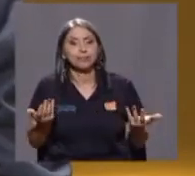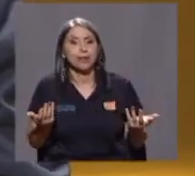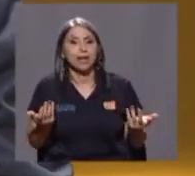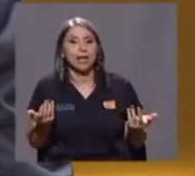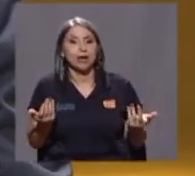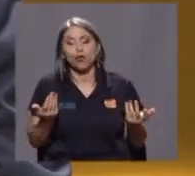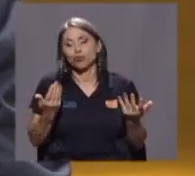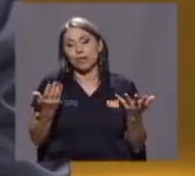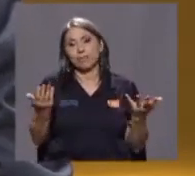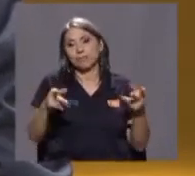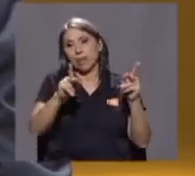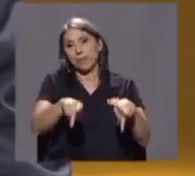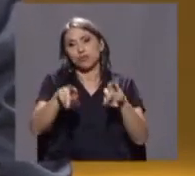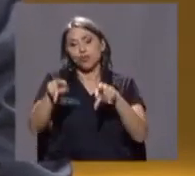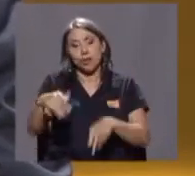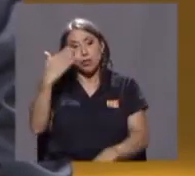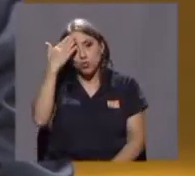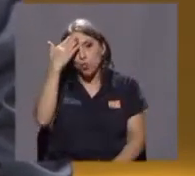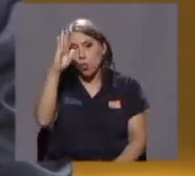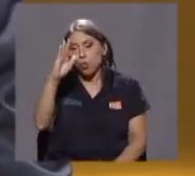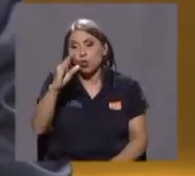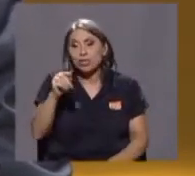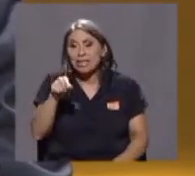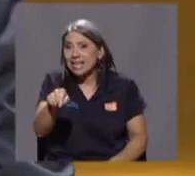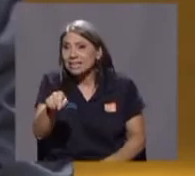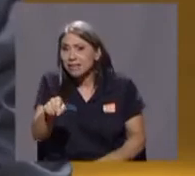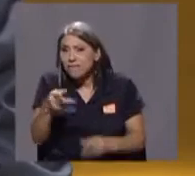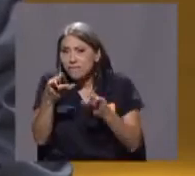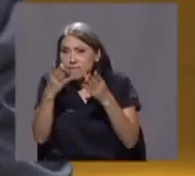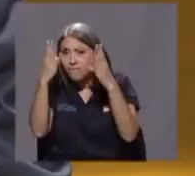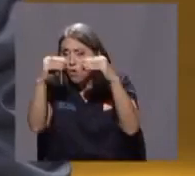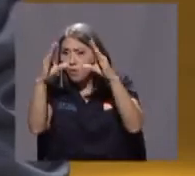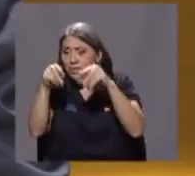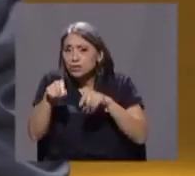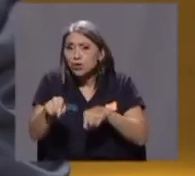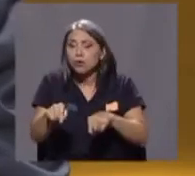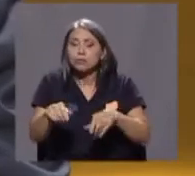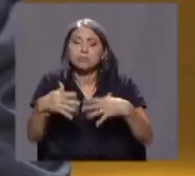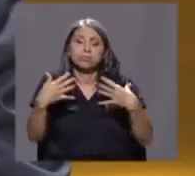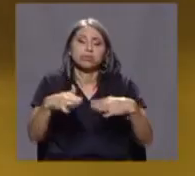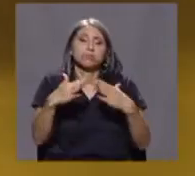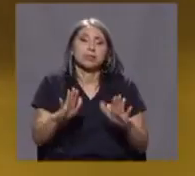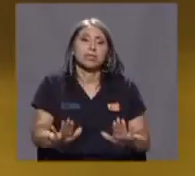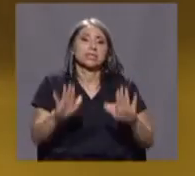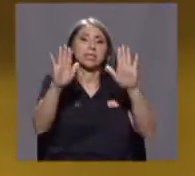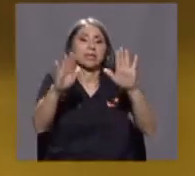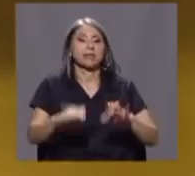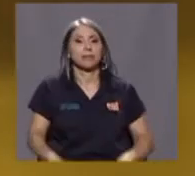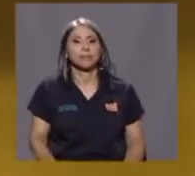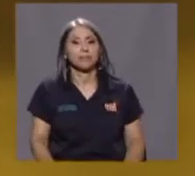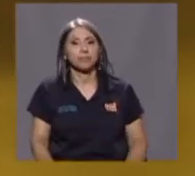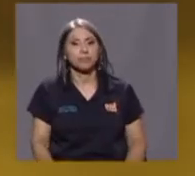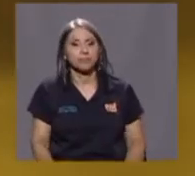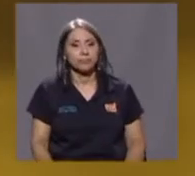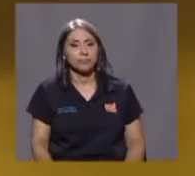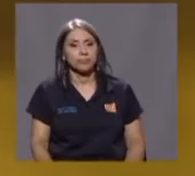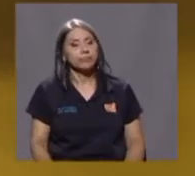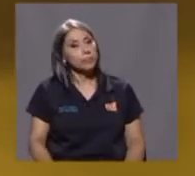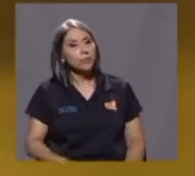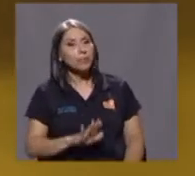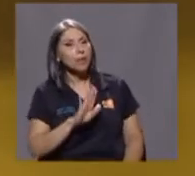no conoce el contenido tan rico que contiene esa carta política. Su facultad, me